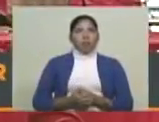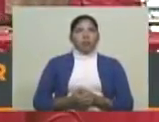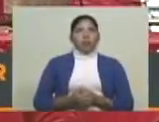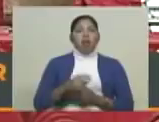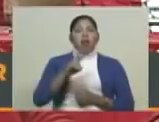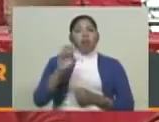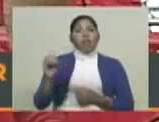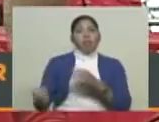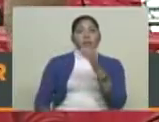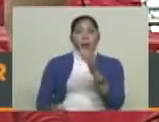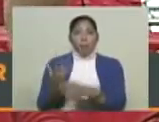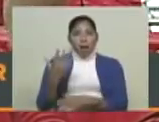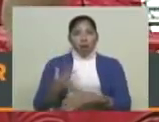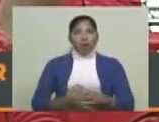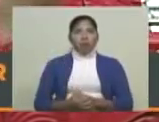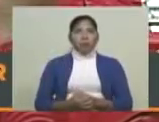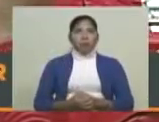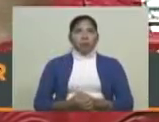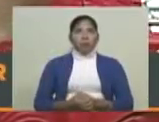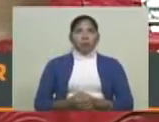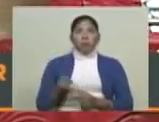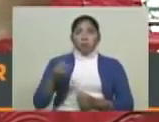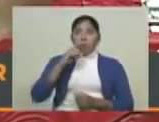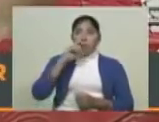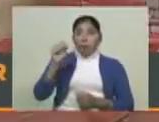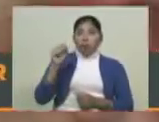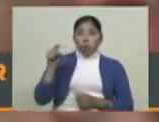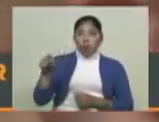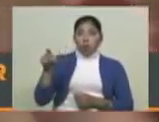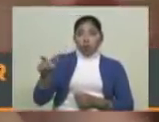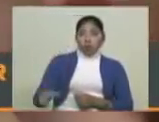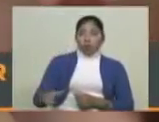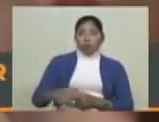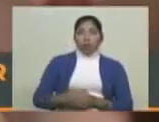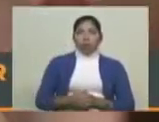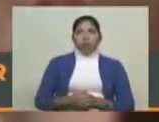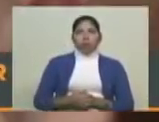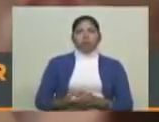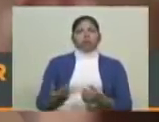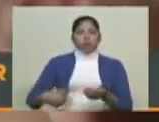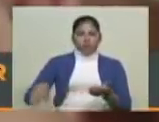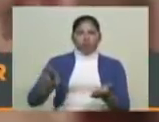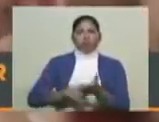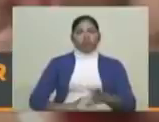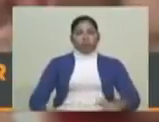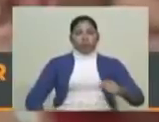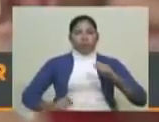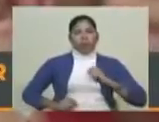¡Presidente!